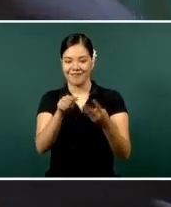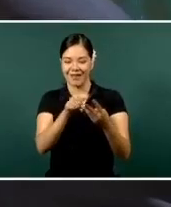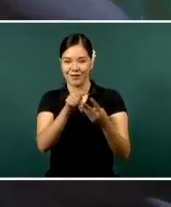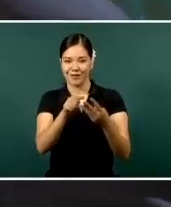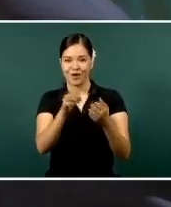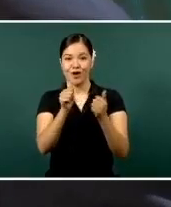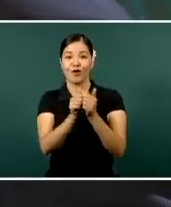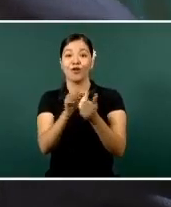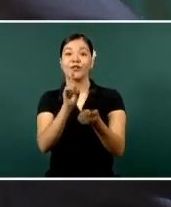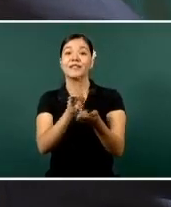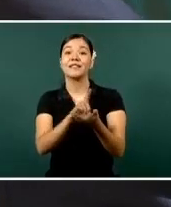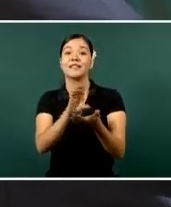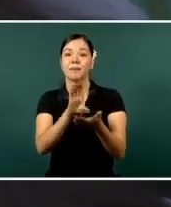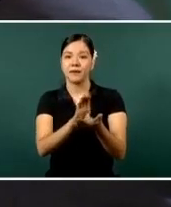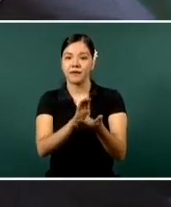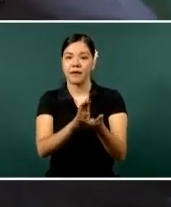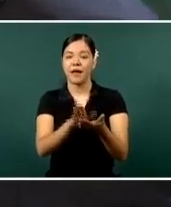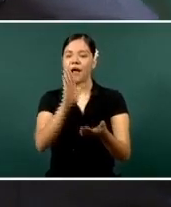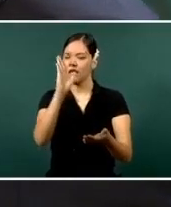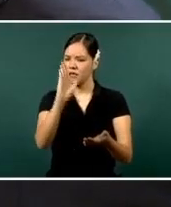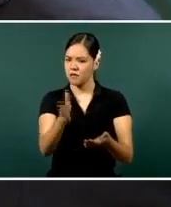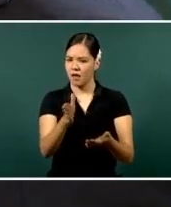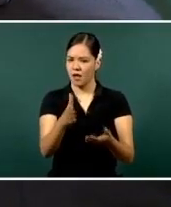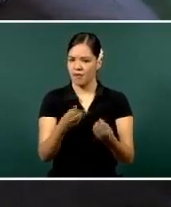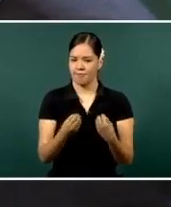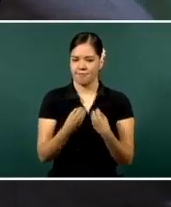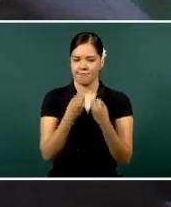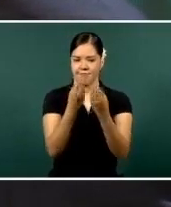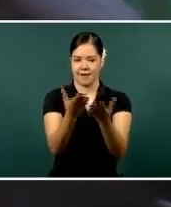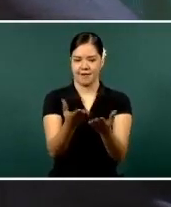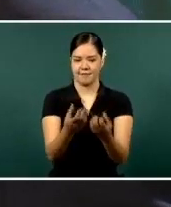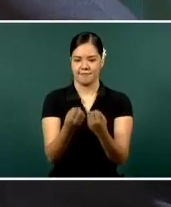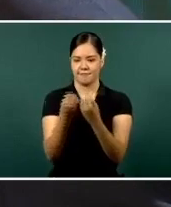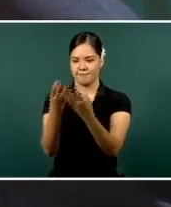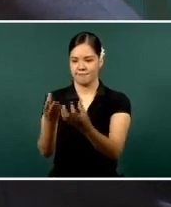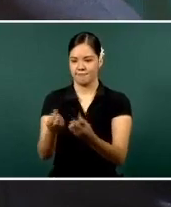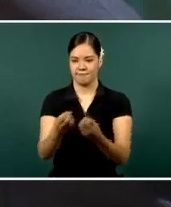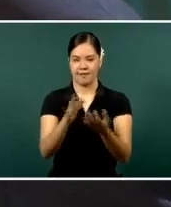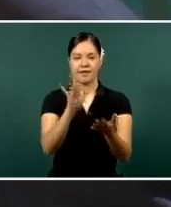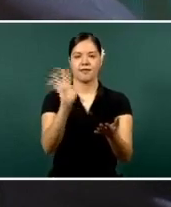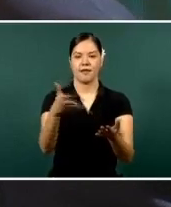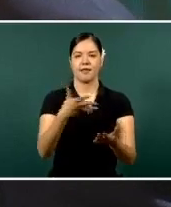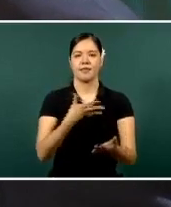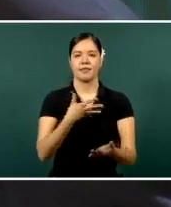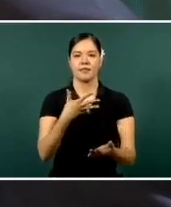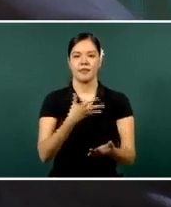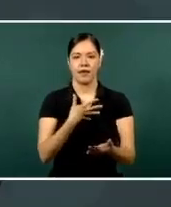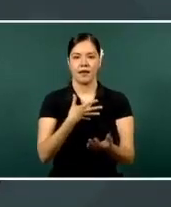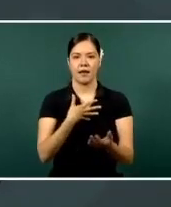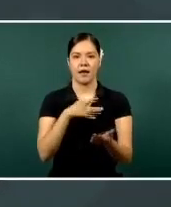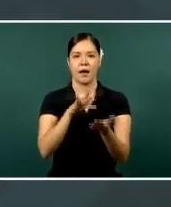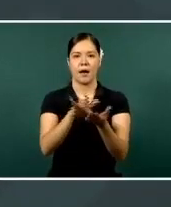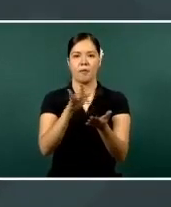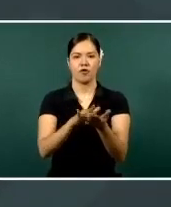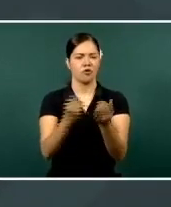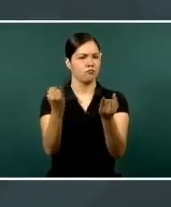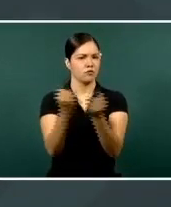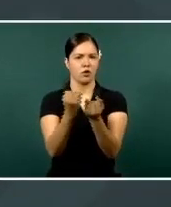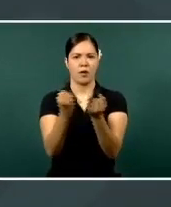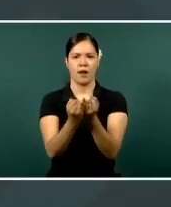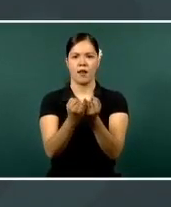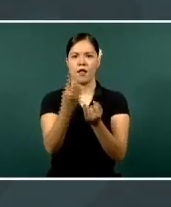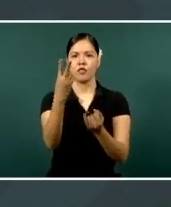ya recibiendo una pensión igual, 2.550